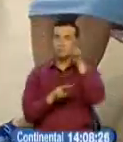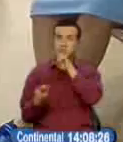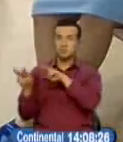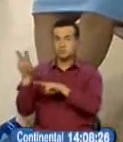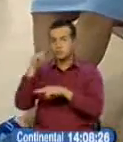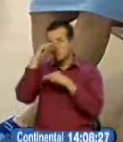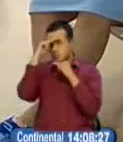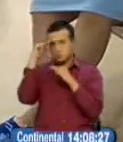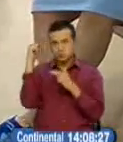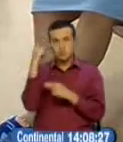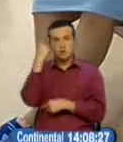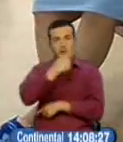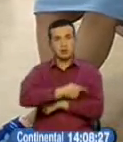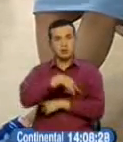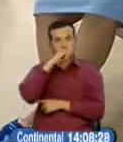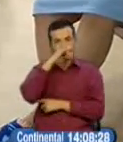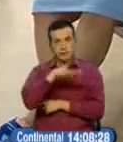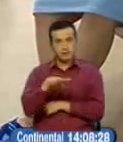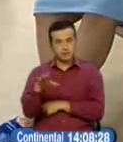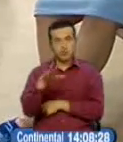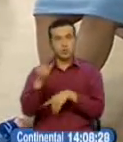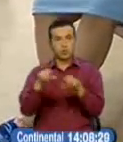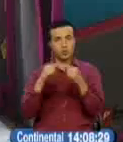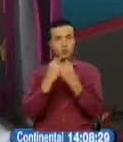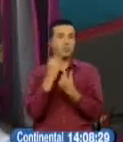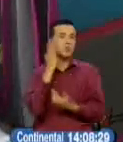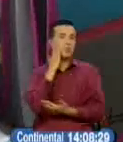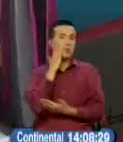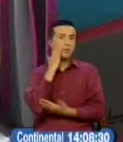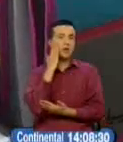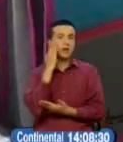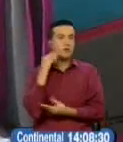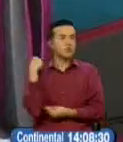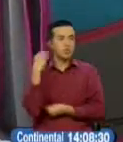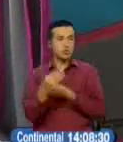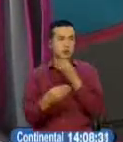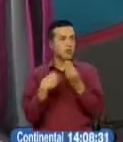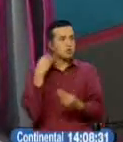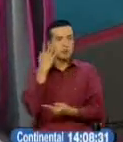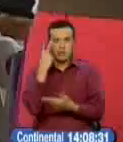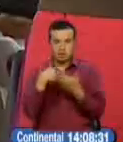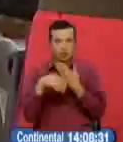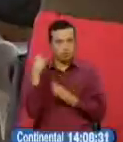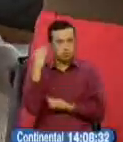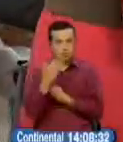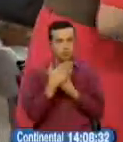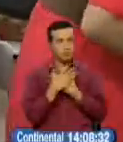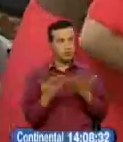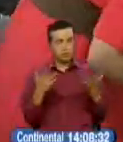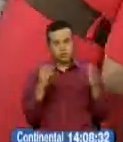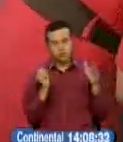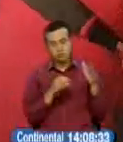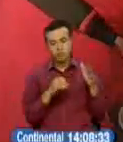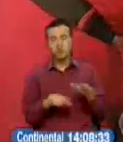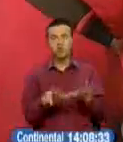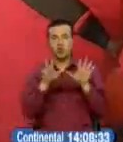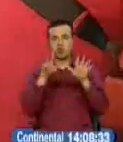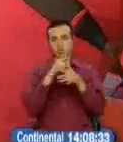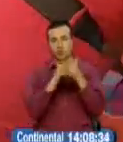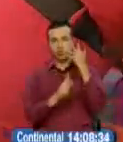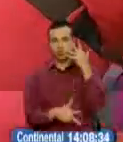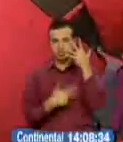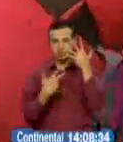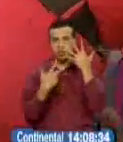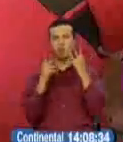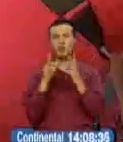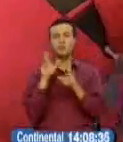En homenaje al Día del Niño, entregaron a un grupo de madres un kit de infancia plena para sus hijos, el mismo que contiene 8 artículos y